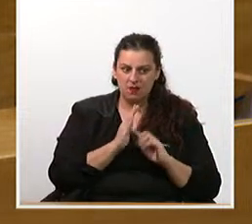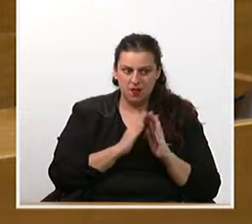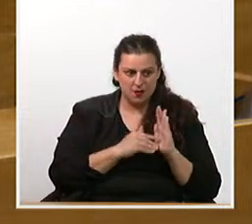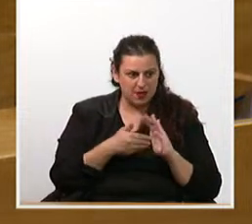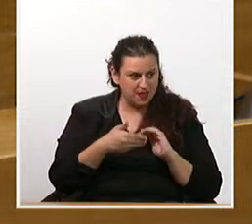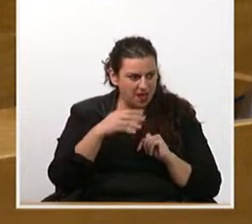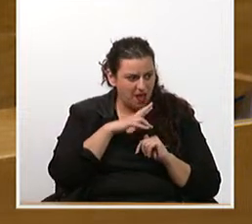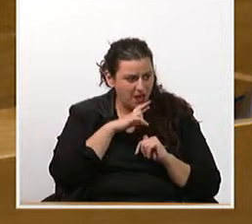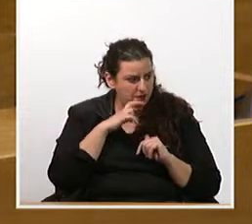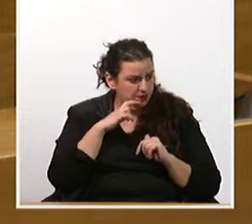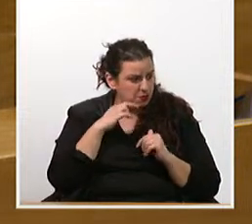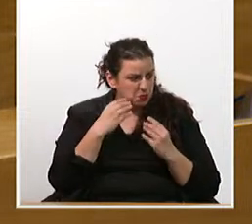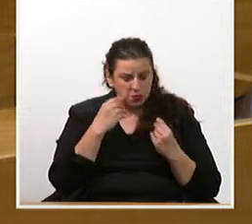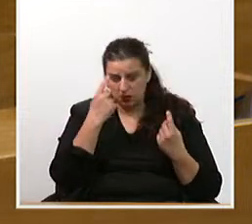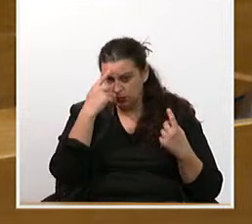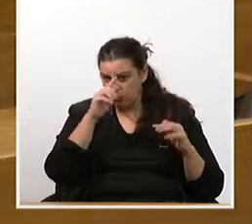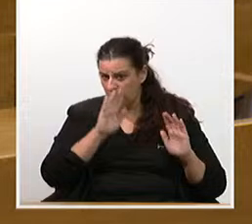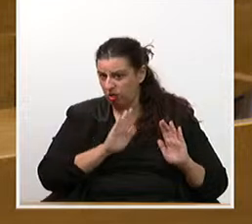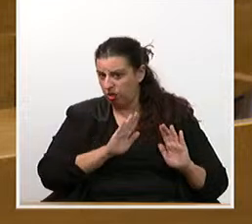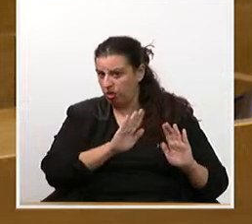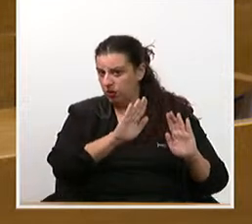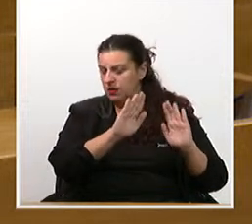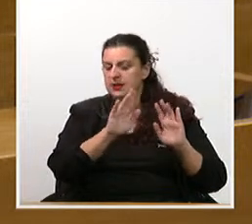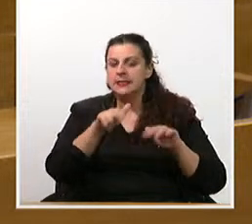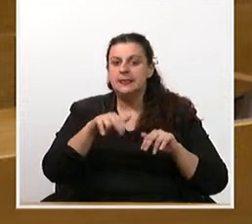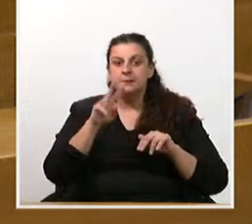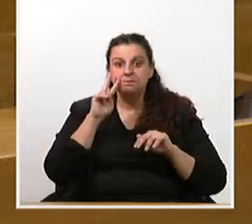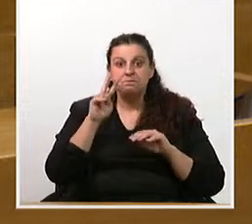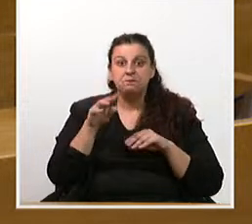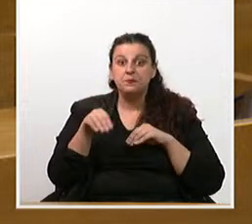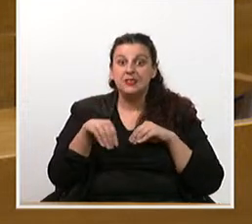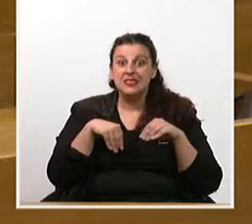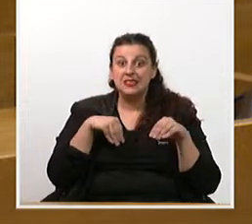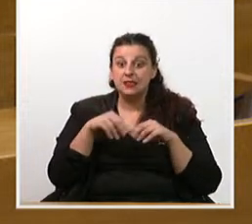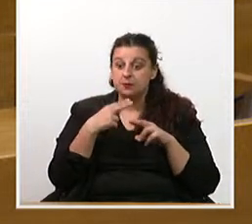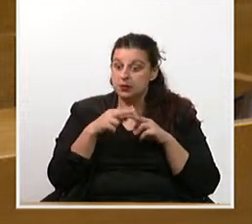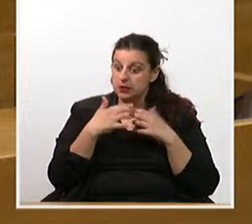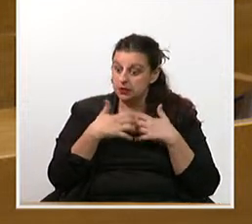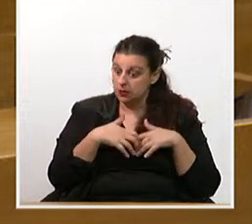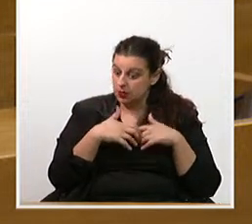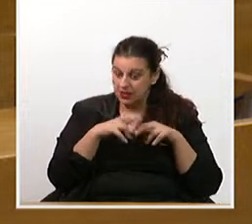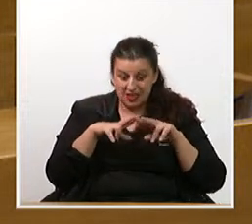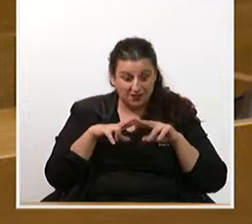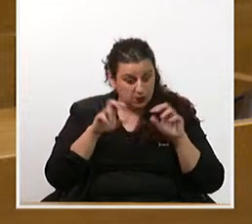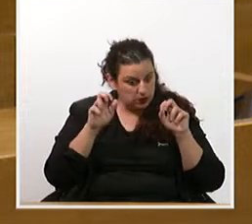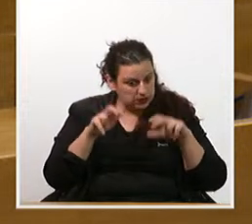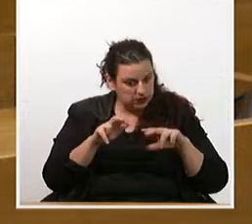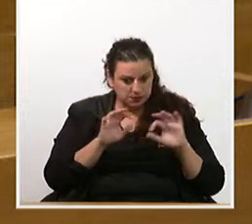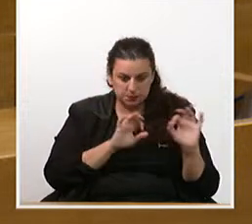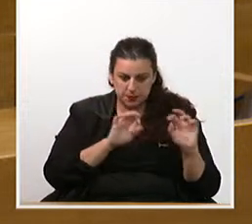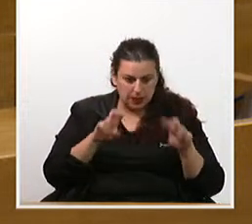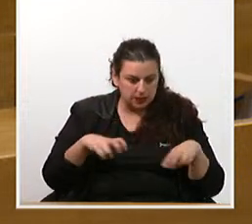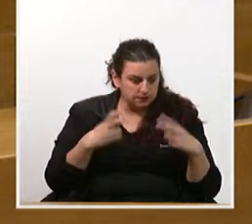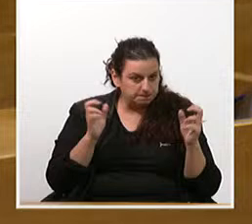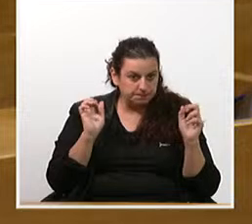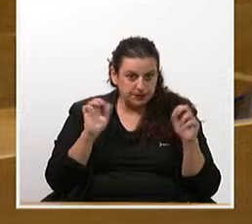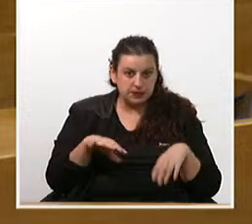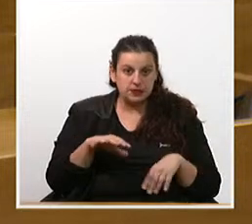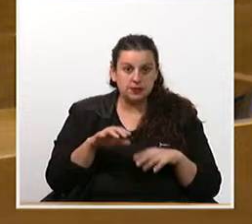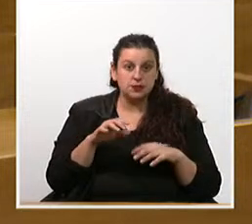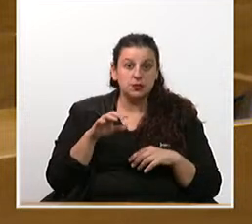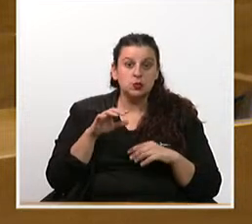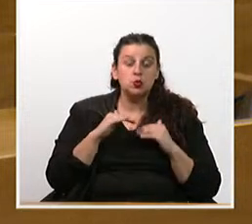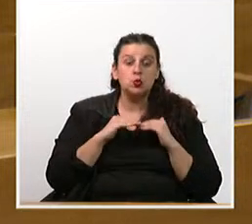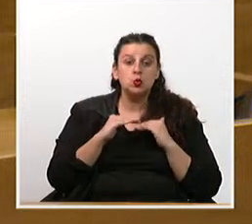valencia nos encontramos con una estrategia de política Industrial sin terminar de evaluar y sin preparar su renovación con cero suelo